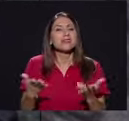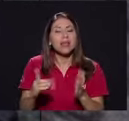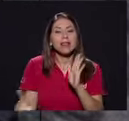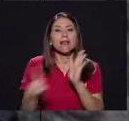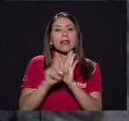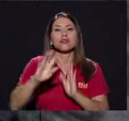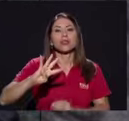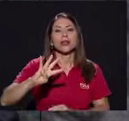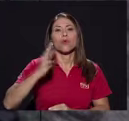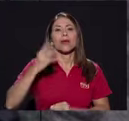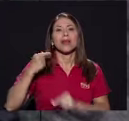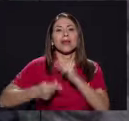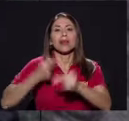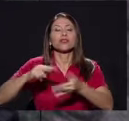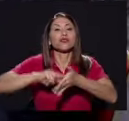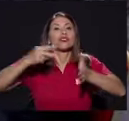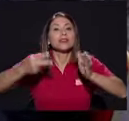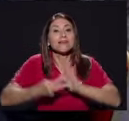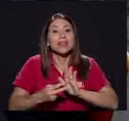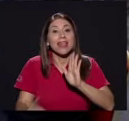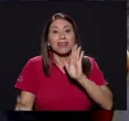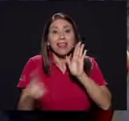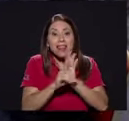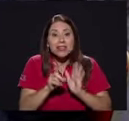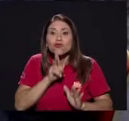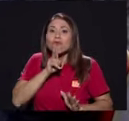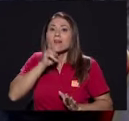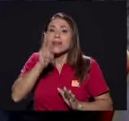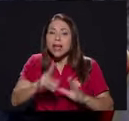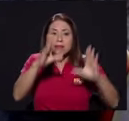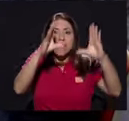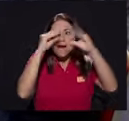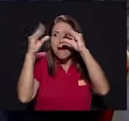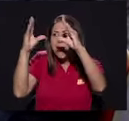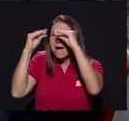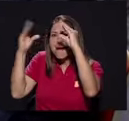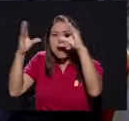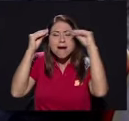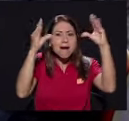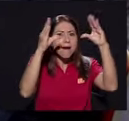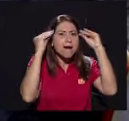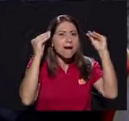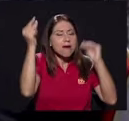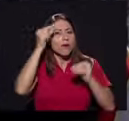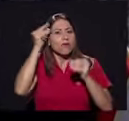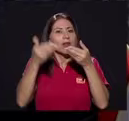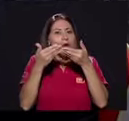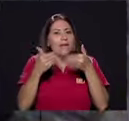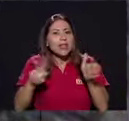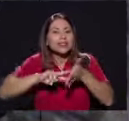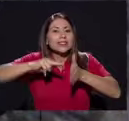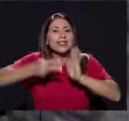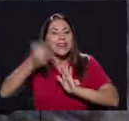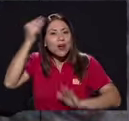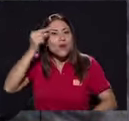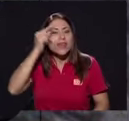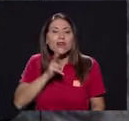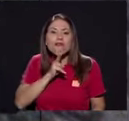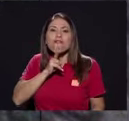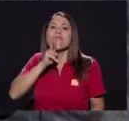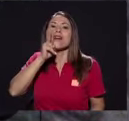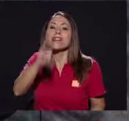cuarta generación, es decir, el derecho a estar informado de verdad. El gobierno abierto es un gobierno